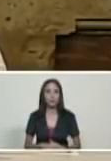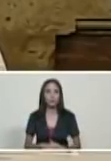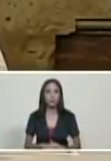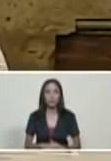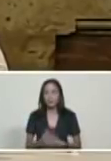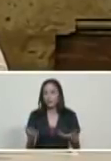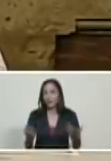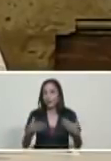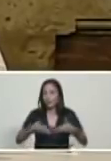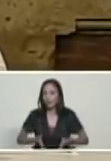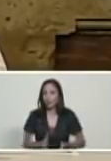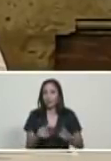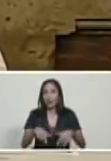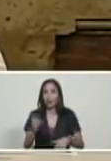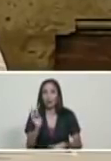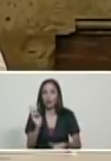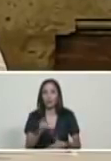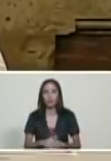a esta región hermosa.